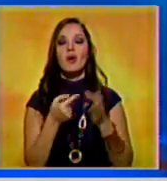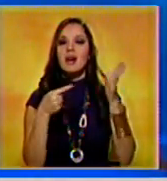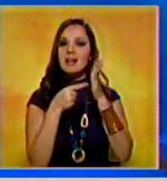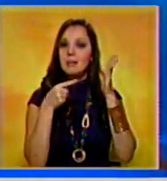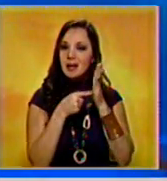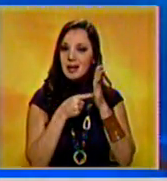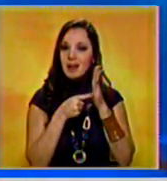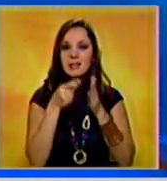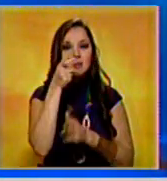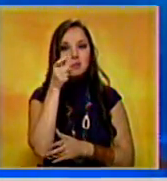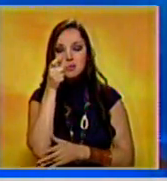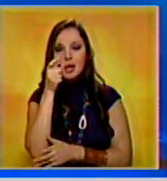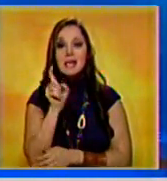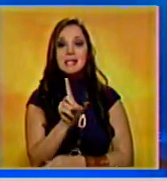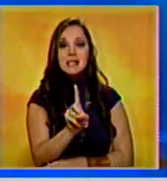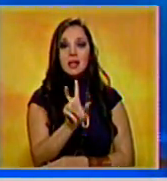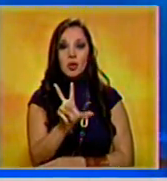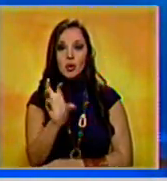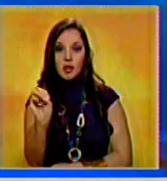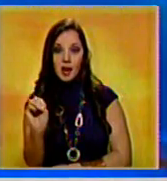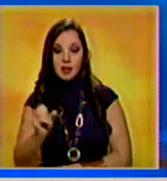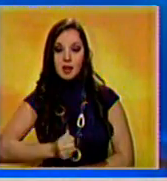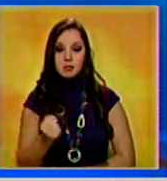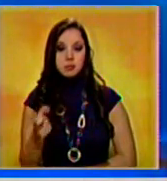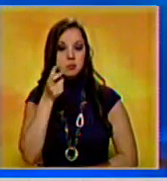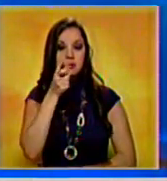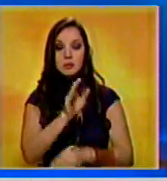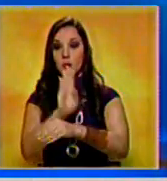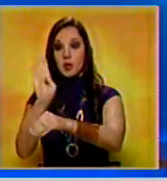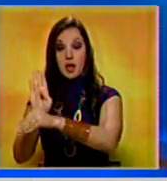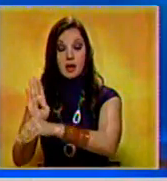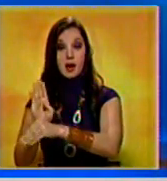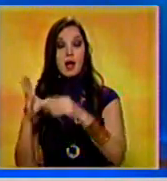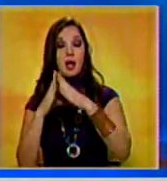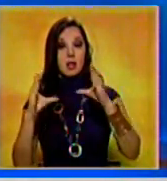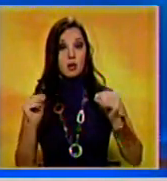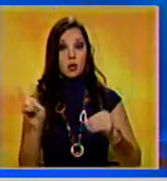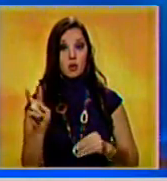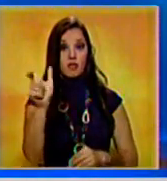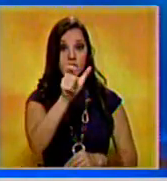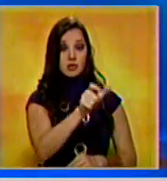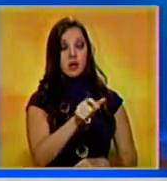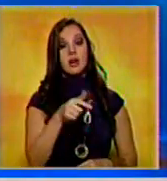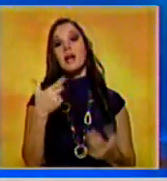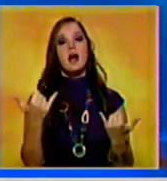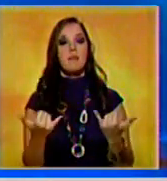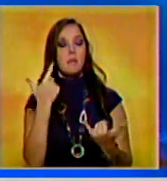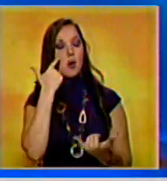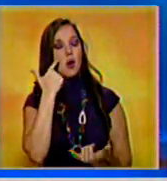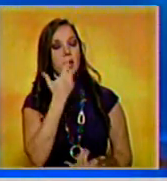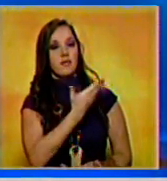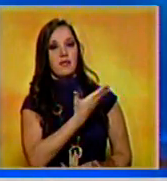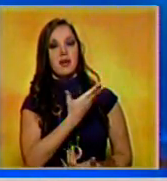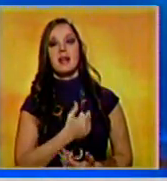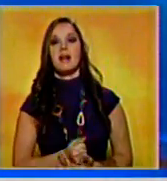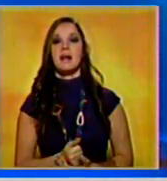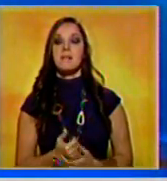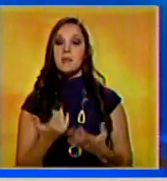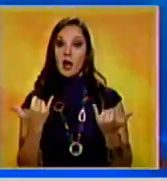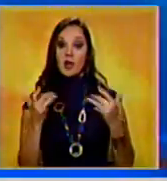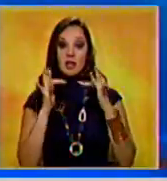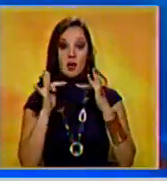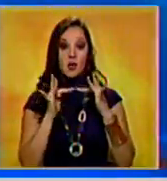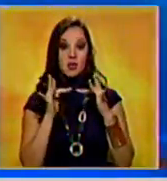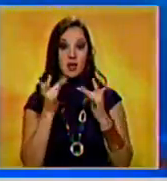Bandera. 130 funcionarios velarán por la seguridad de los venezolanos en esta temporada. Liz Flores nos tiene los detalles en vivo y